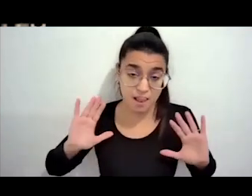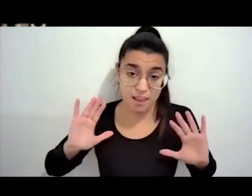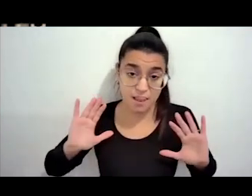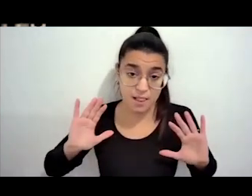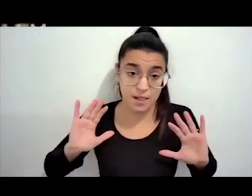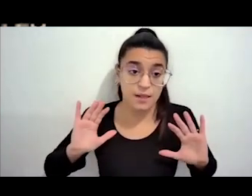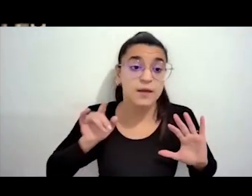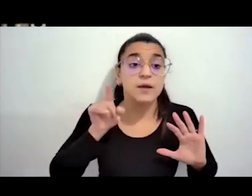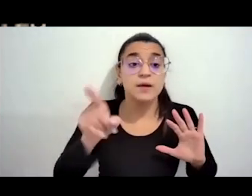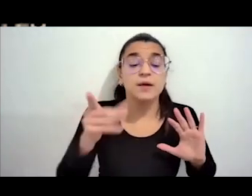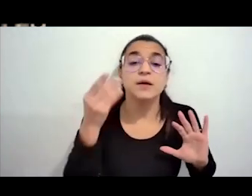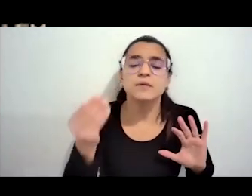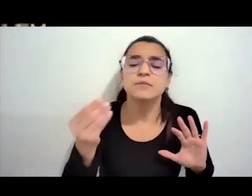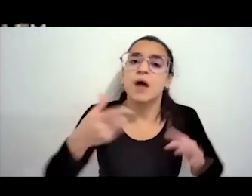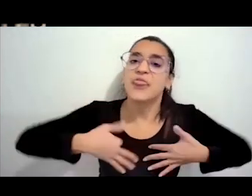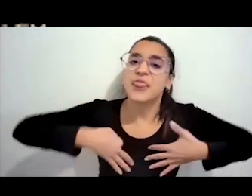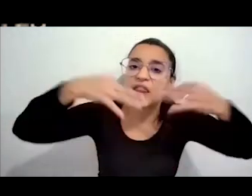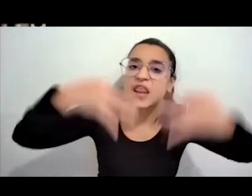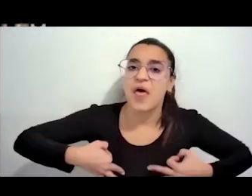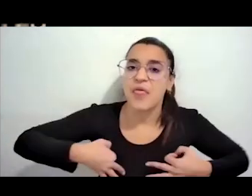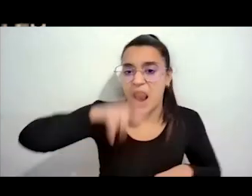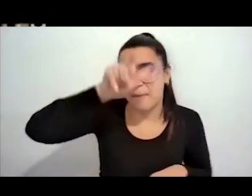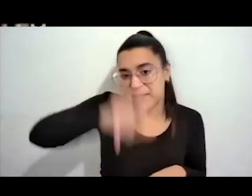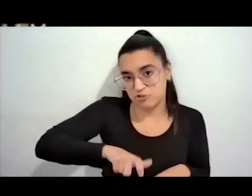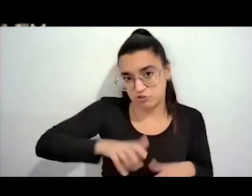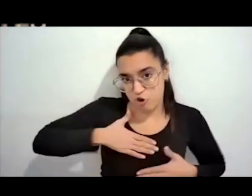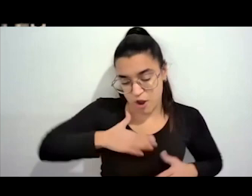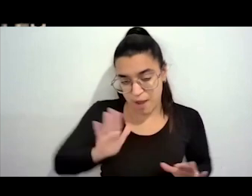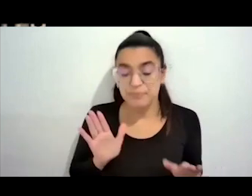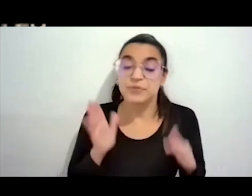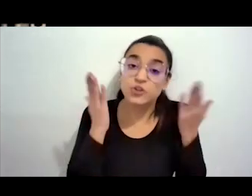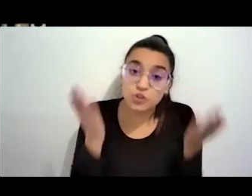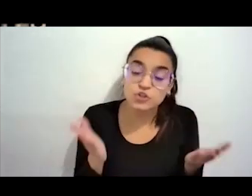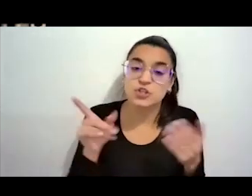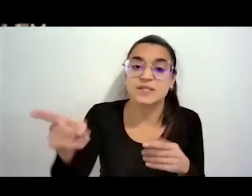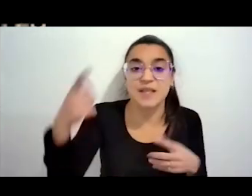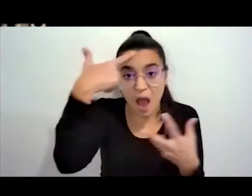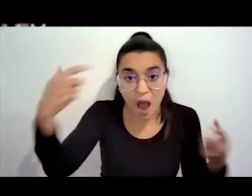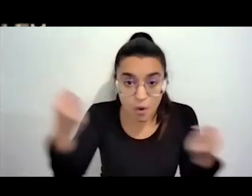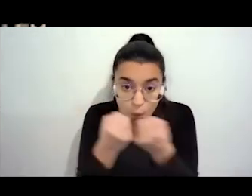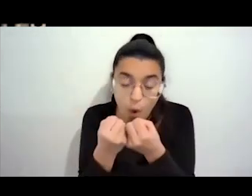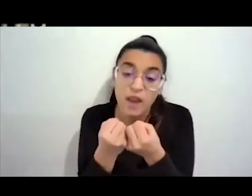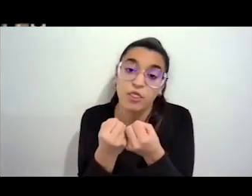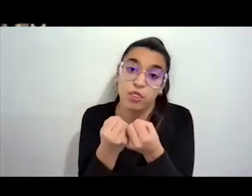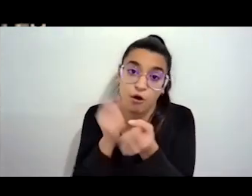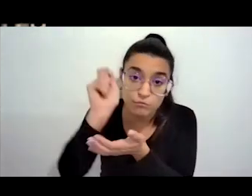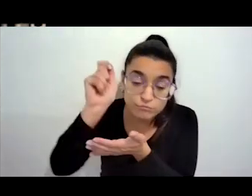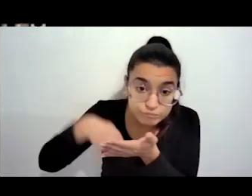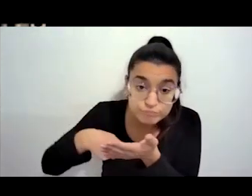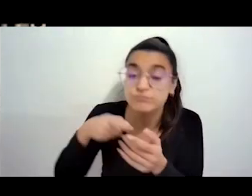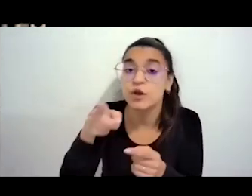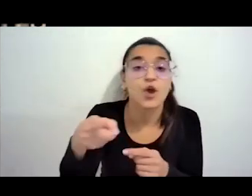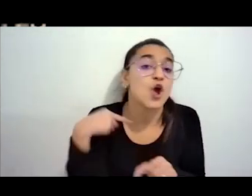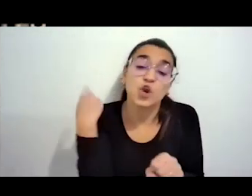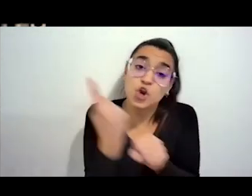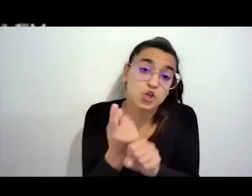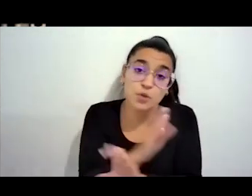hacen a la dignidad de la persona humana, por lo que el consentimiento a tales fines no puede